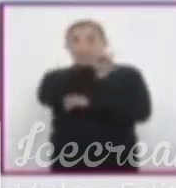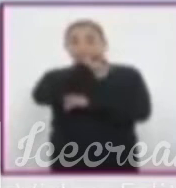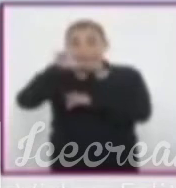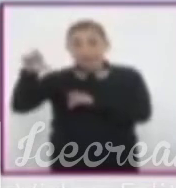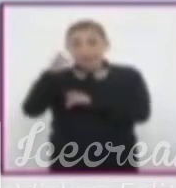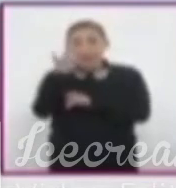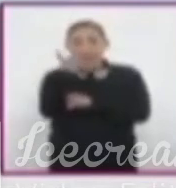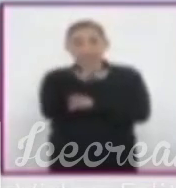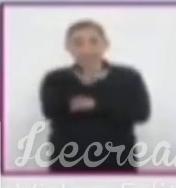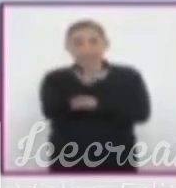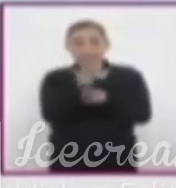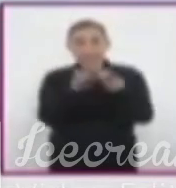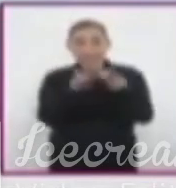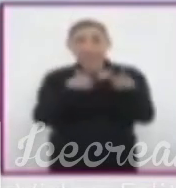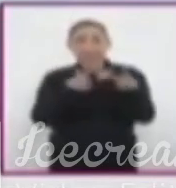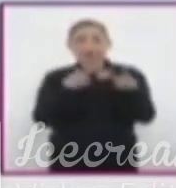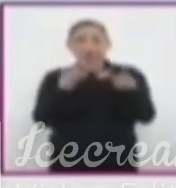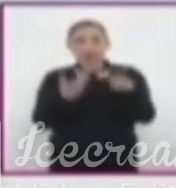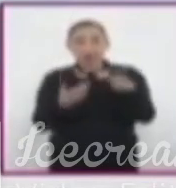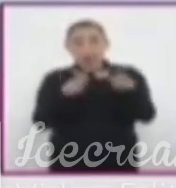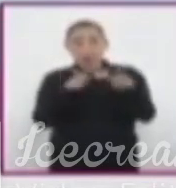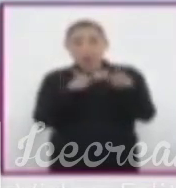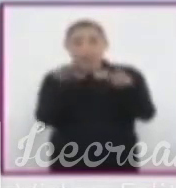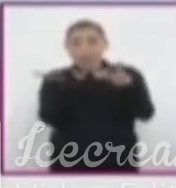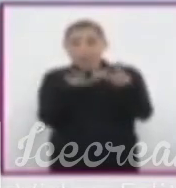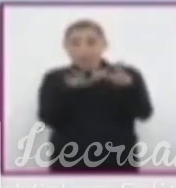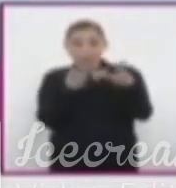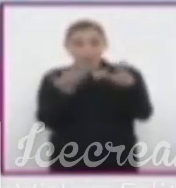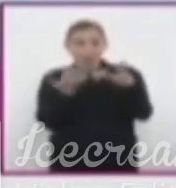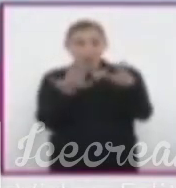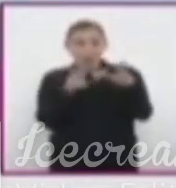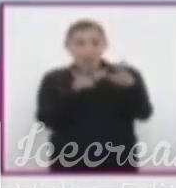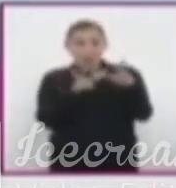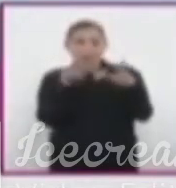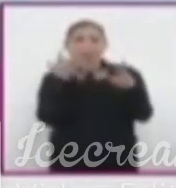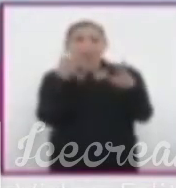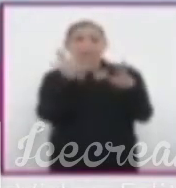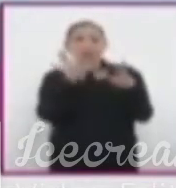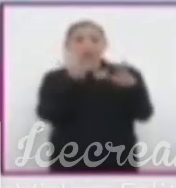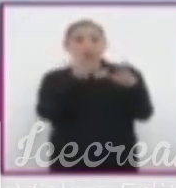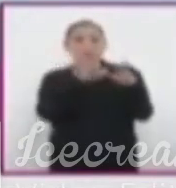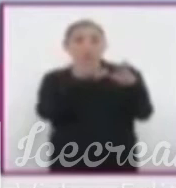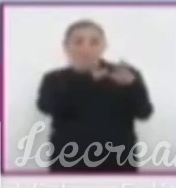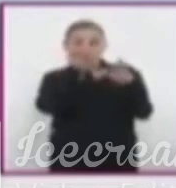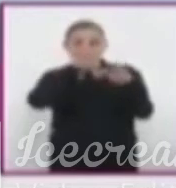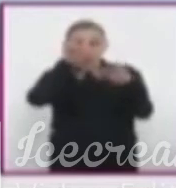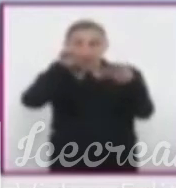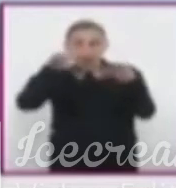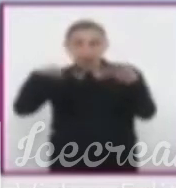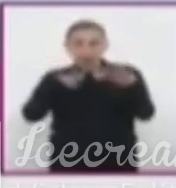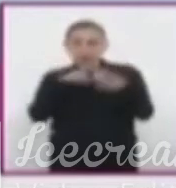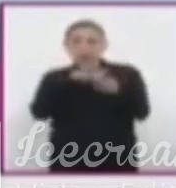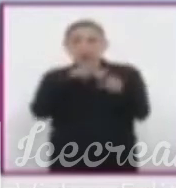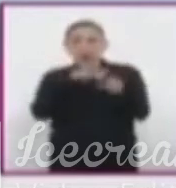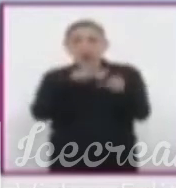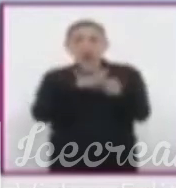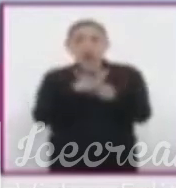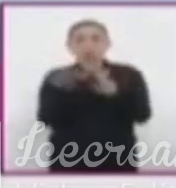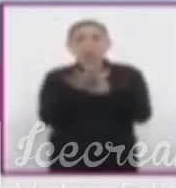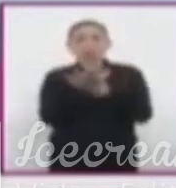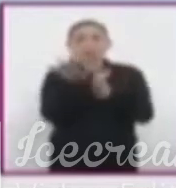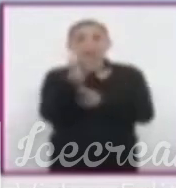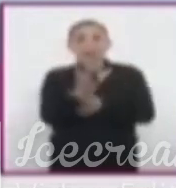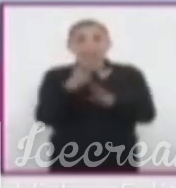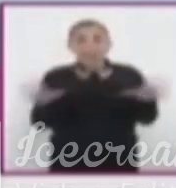10. De los que quedan, como son la mitad de 100, vamos a colorear 5, que son la mitad de 10. Si